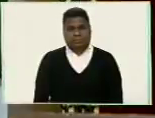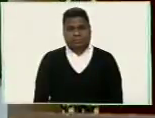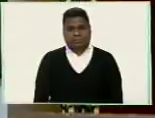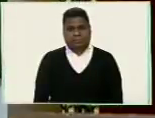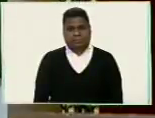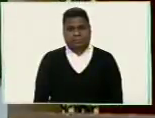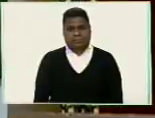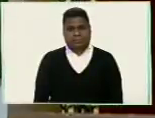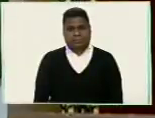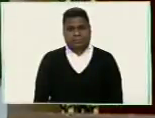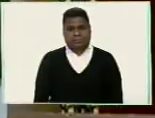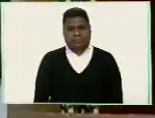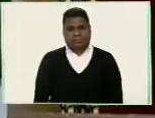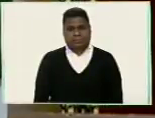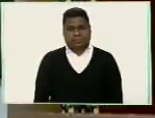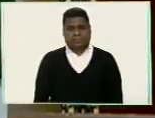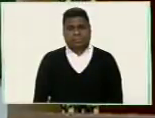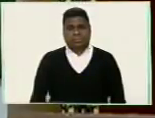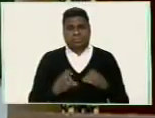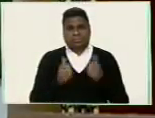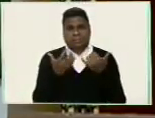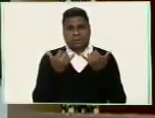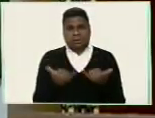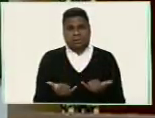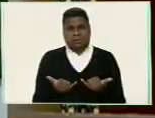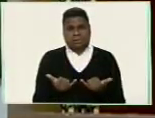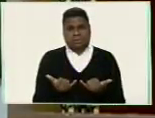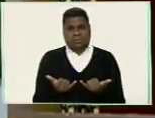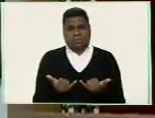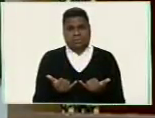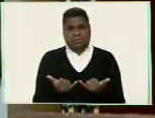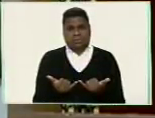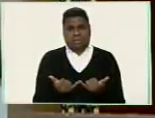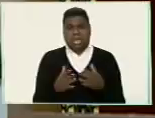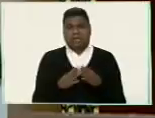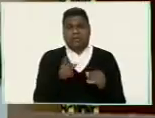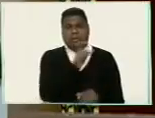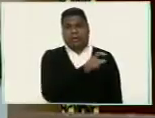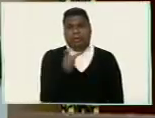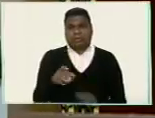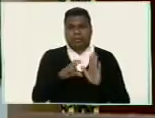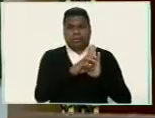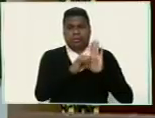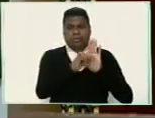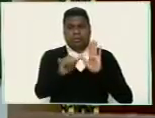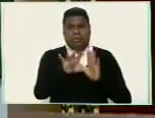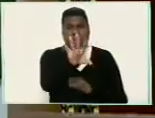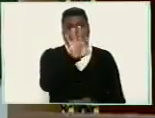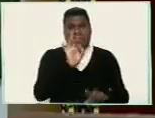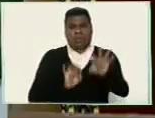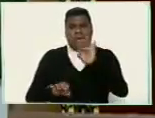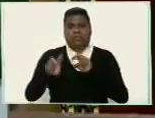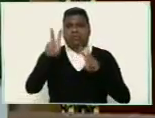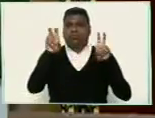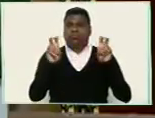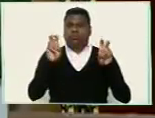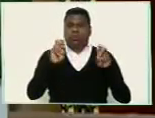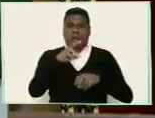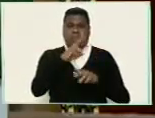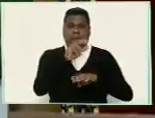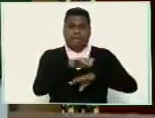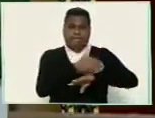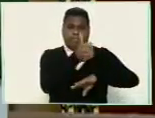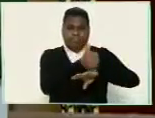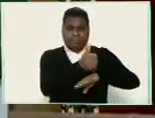Bueno, como corresponde por estatuto, nos toca hoy a las y los constituyentes elegir a un nuevo presidente o